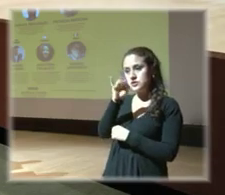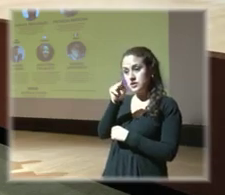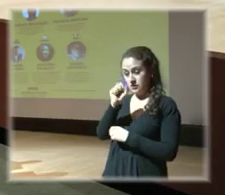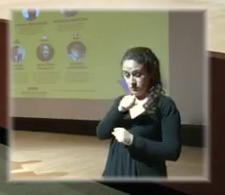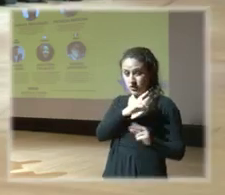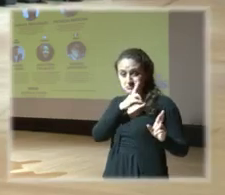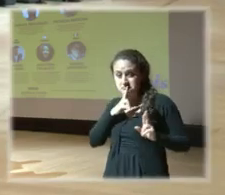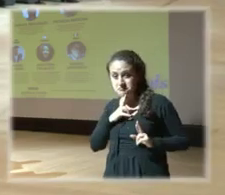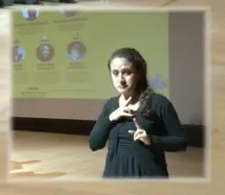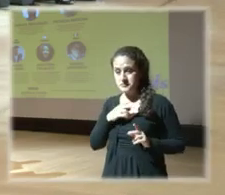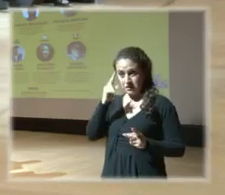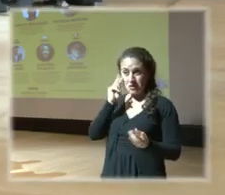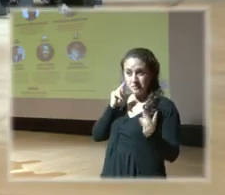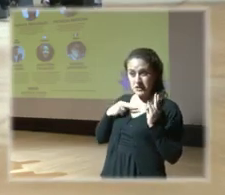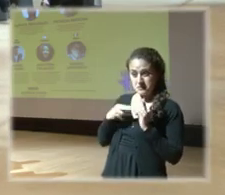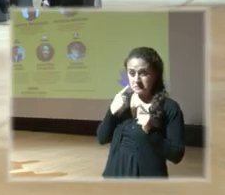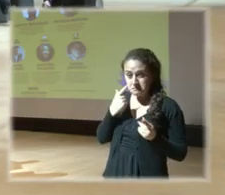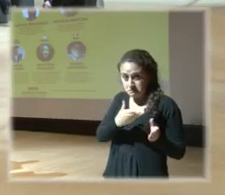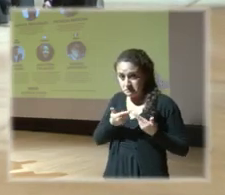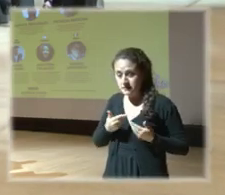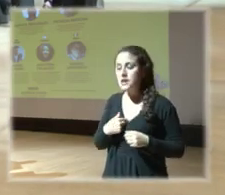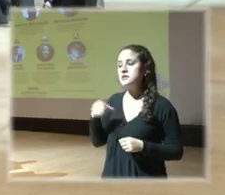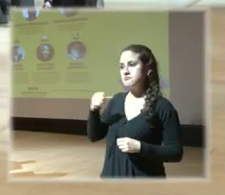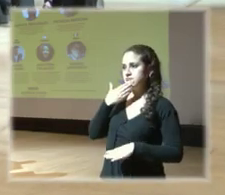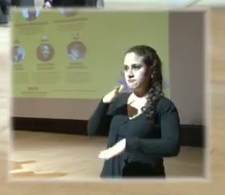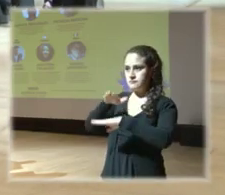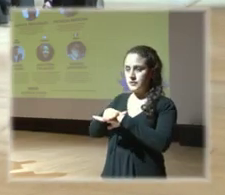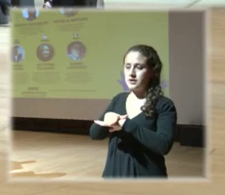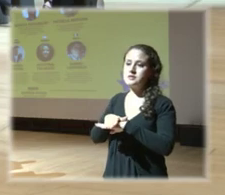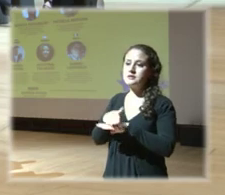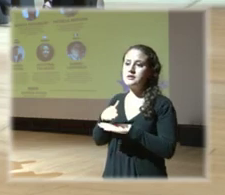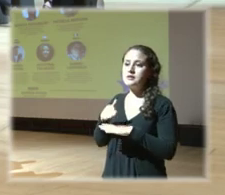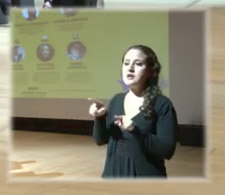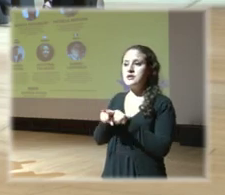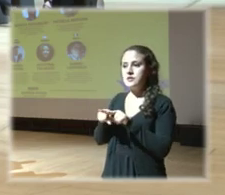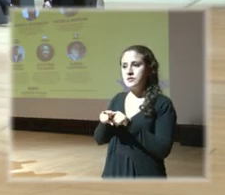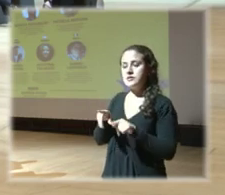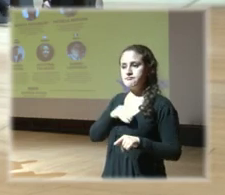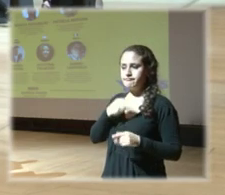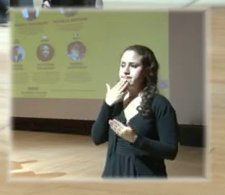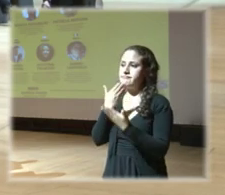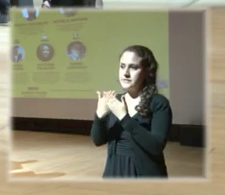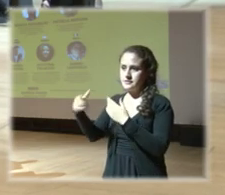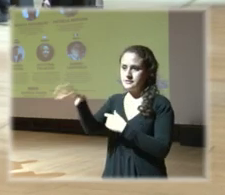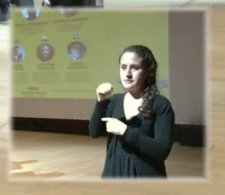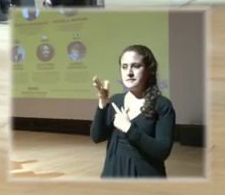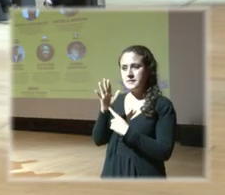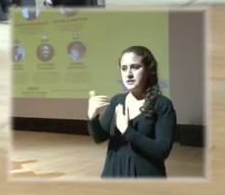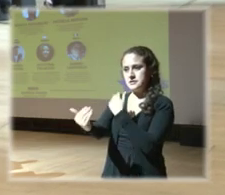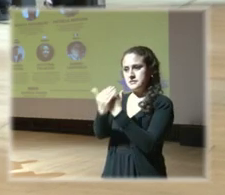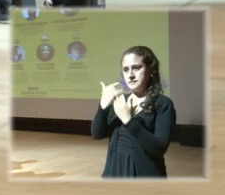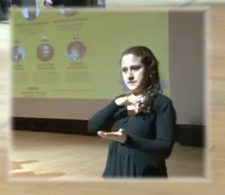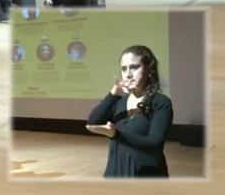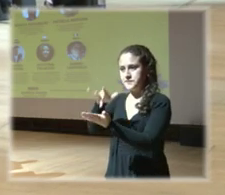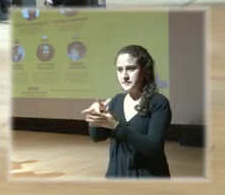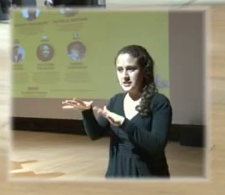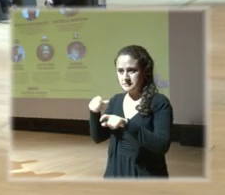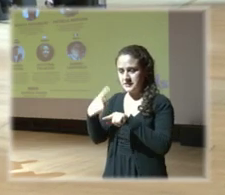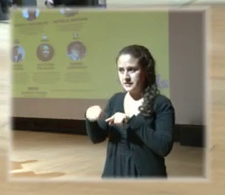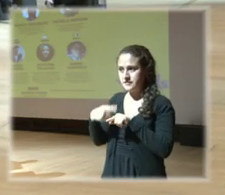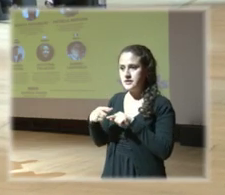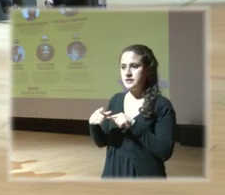escucha? Sí. Bueno, muy buenas tardes, encantada de estar aquí y agradeciendo, sumándome al agradecimiento de APAIS, a Andrea y a toda